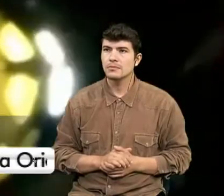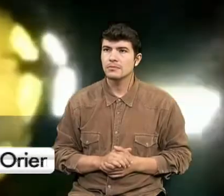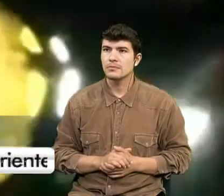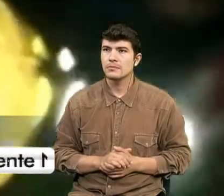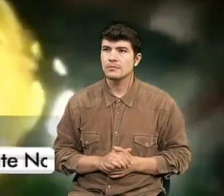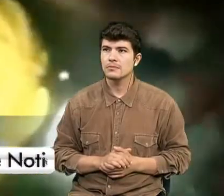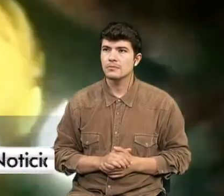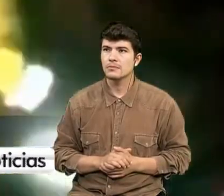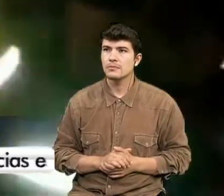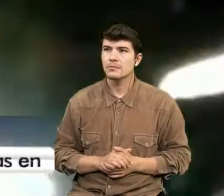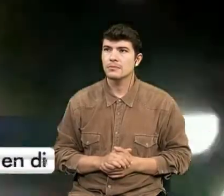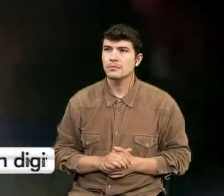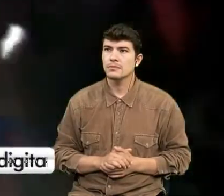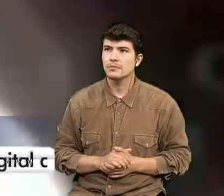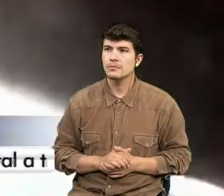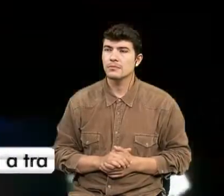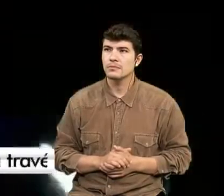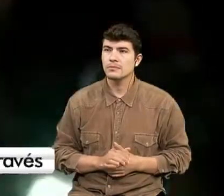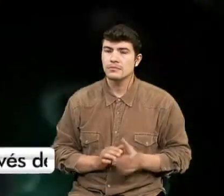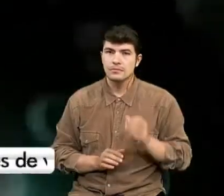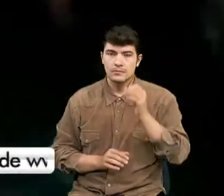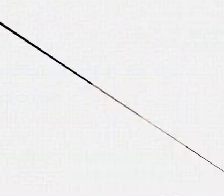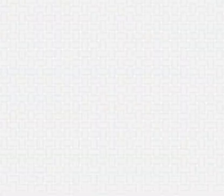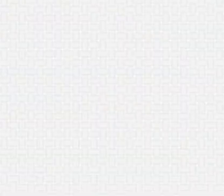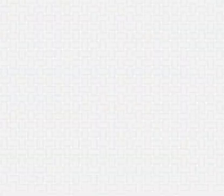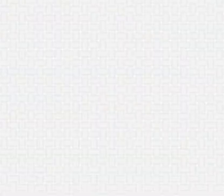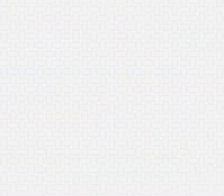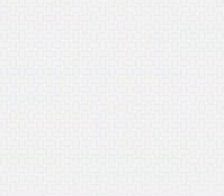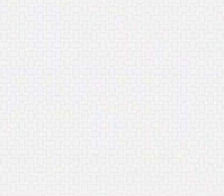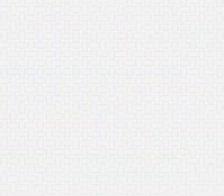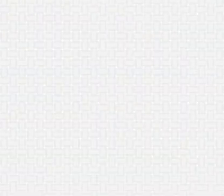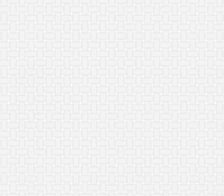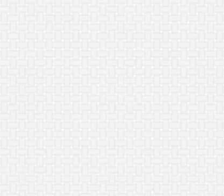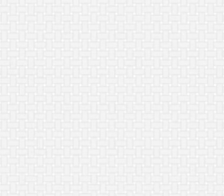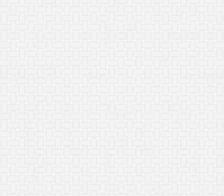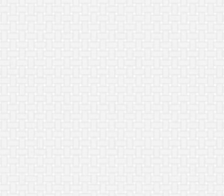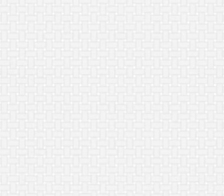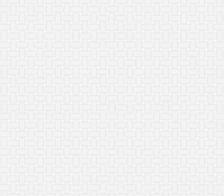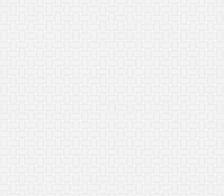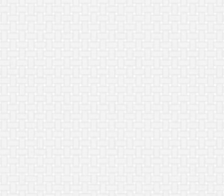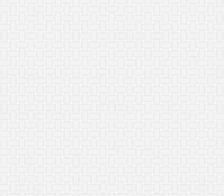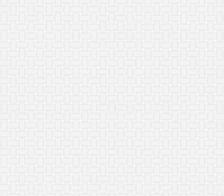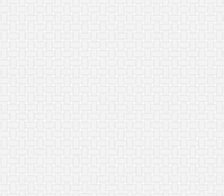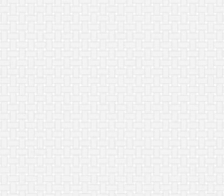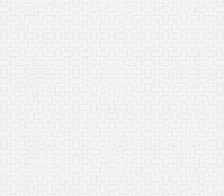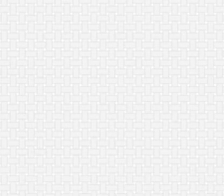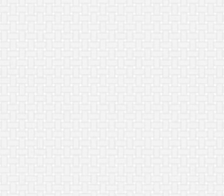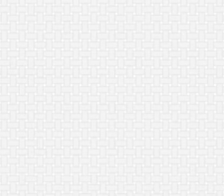atrasado. Canaltro.com.